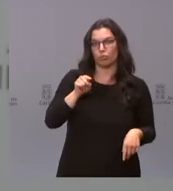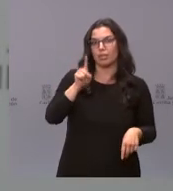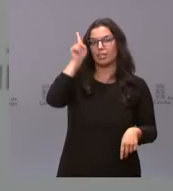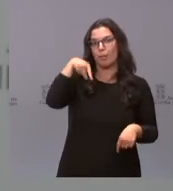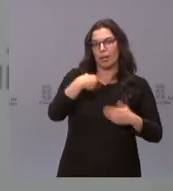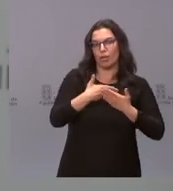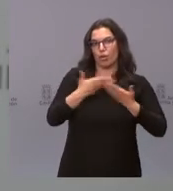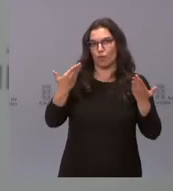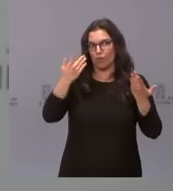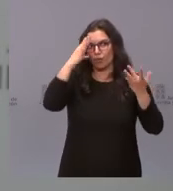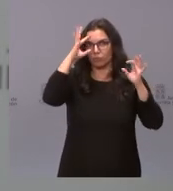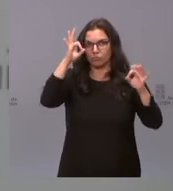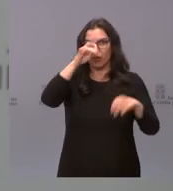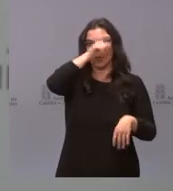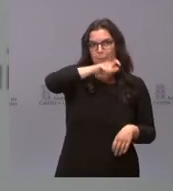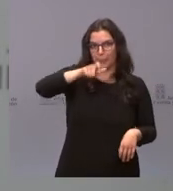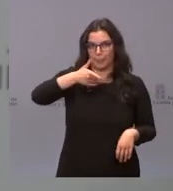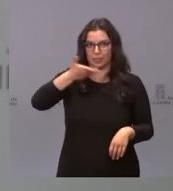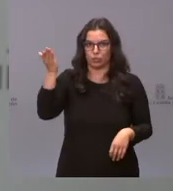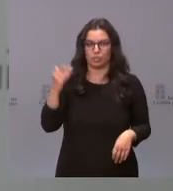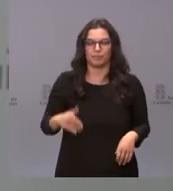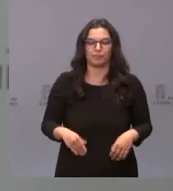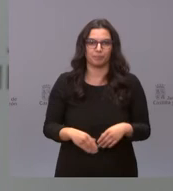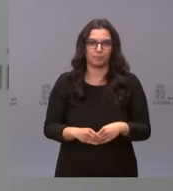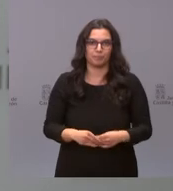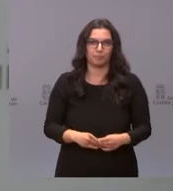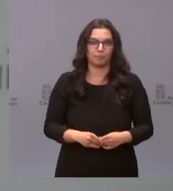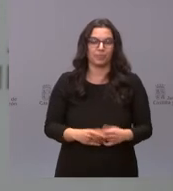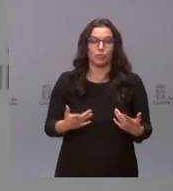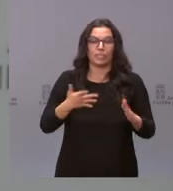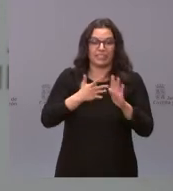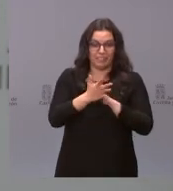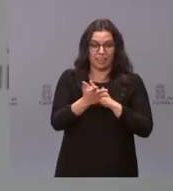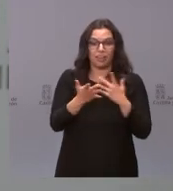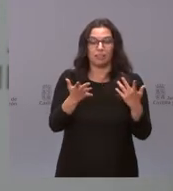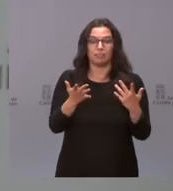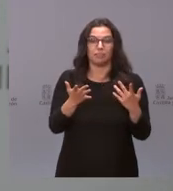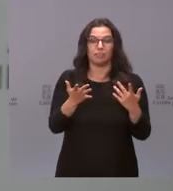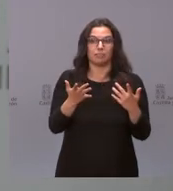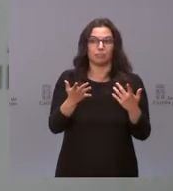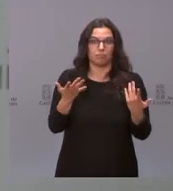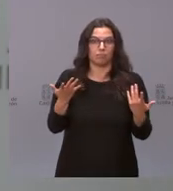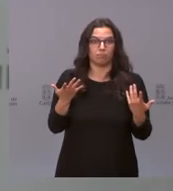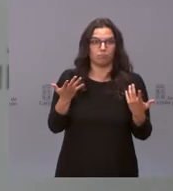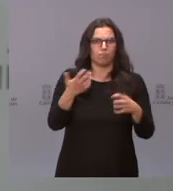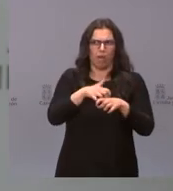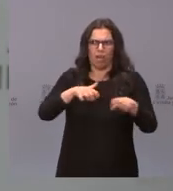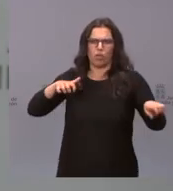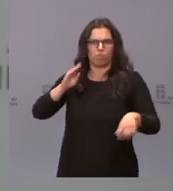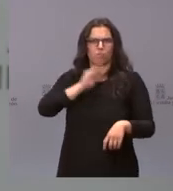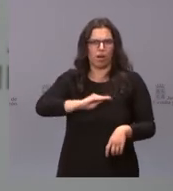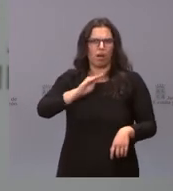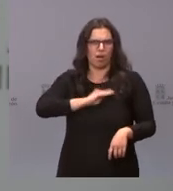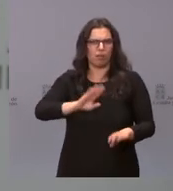coherencia de las personas y a eso me refiero a que había una mayoría amplísima que